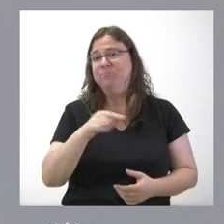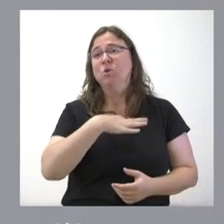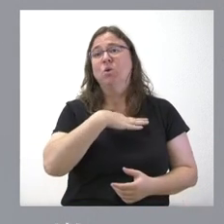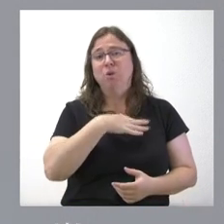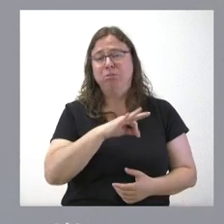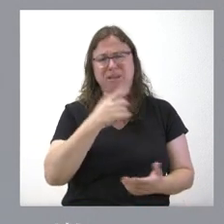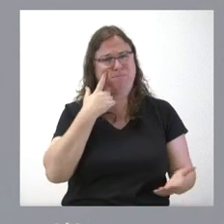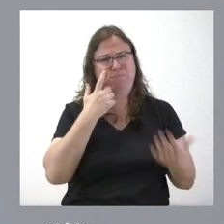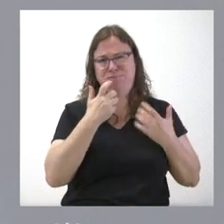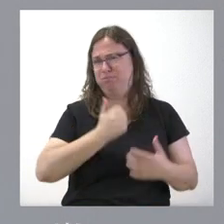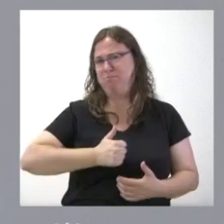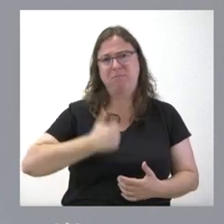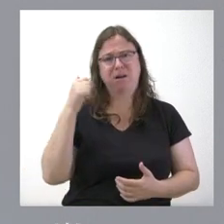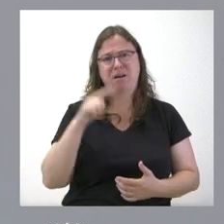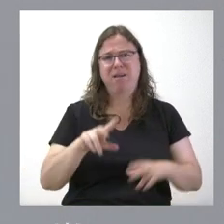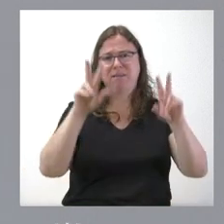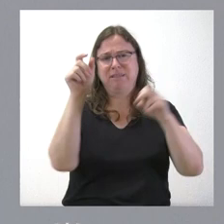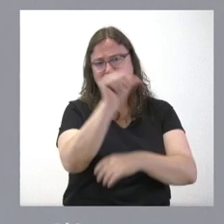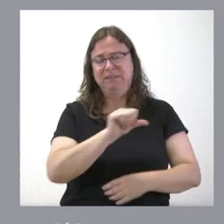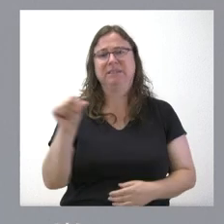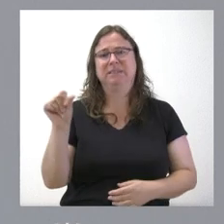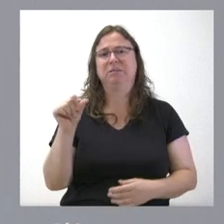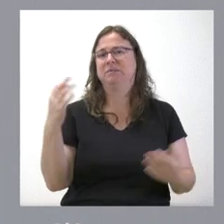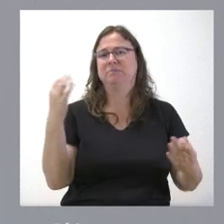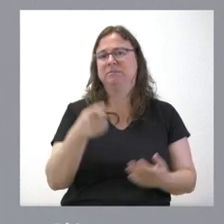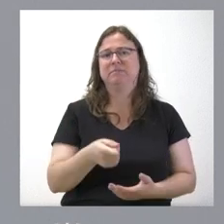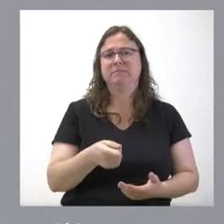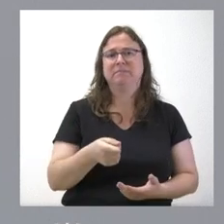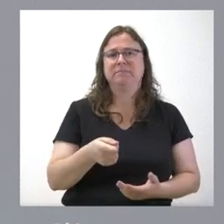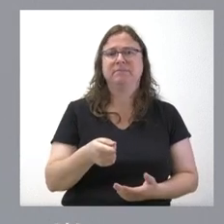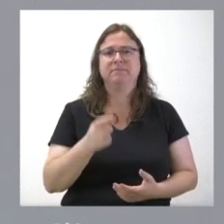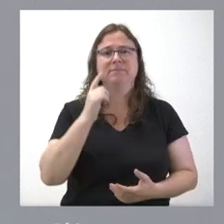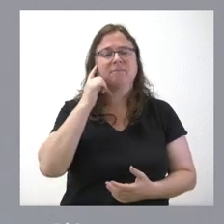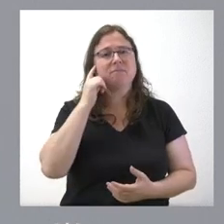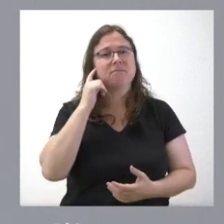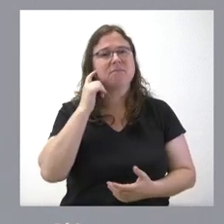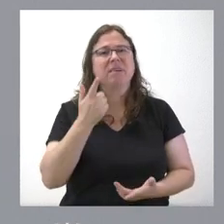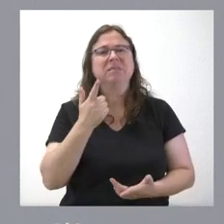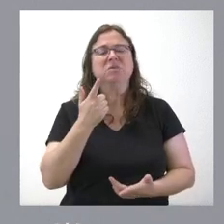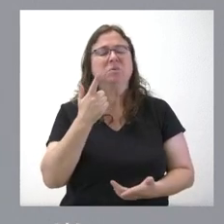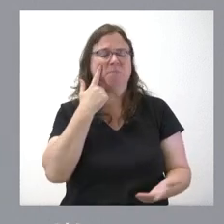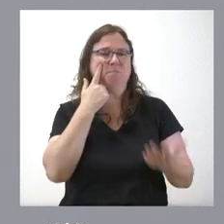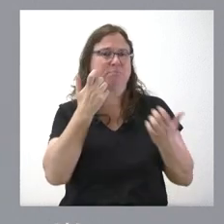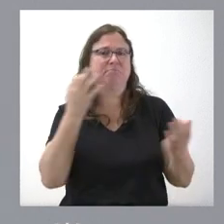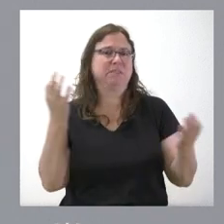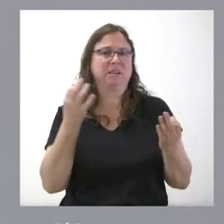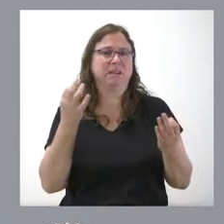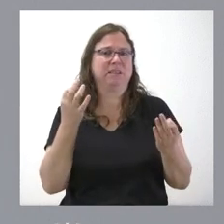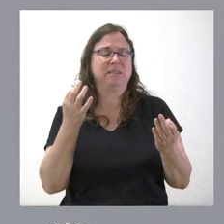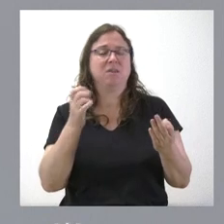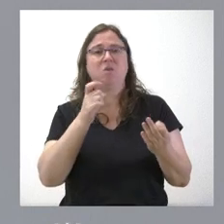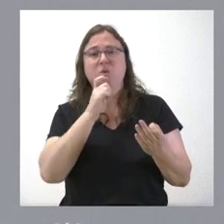ha llamado más la atención sobre esta cuestión esta semana esta este reflejo de cómo